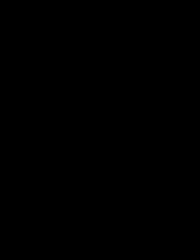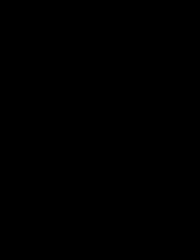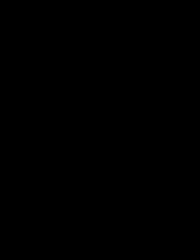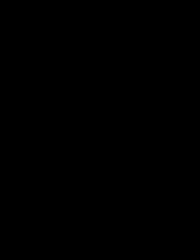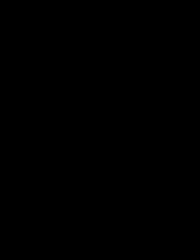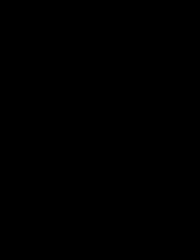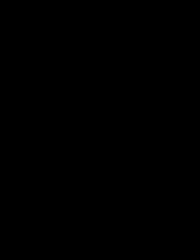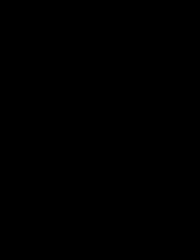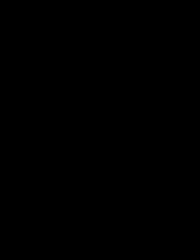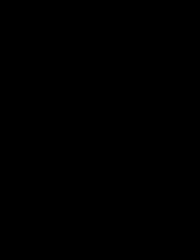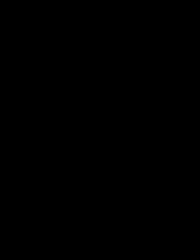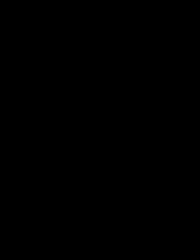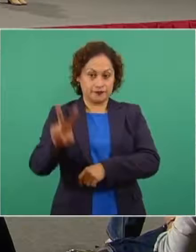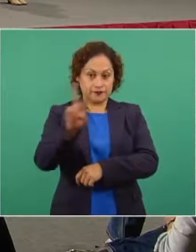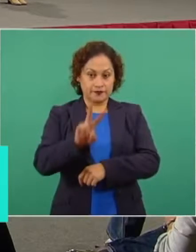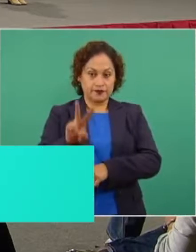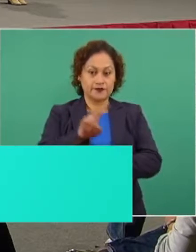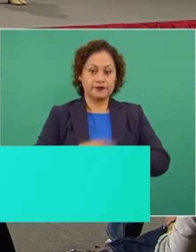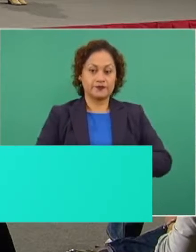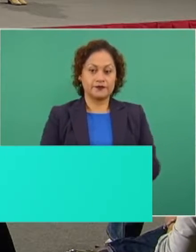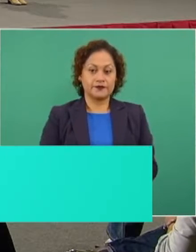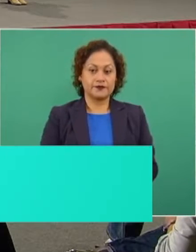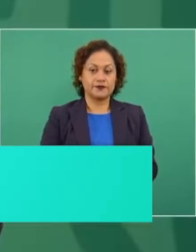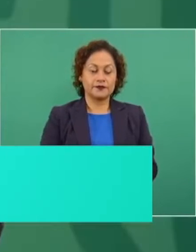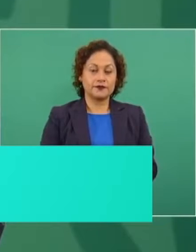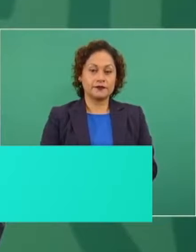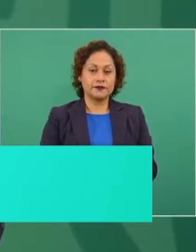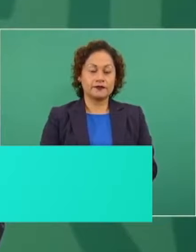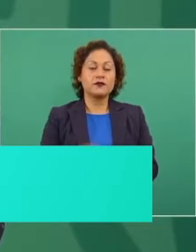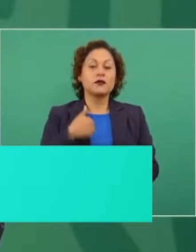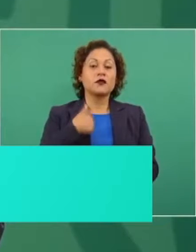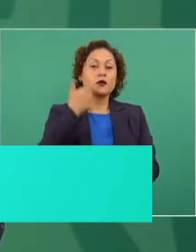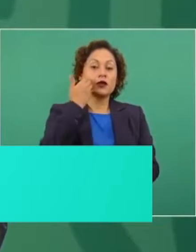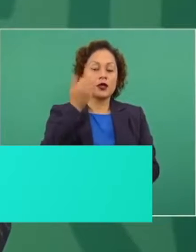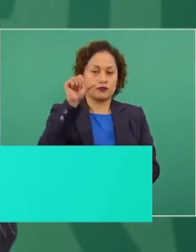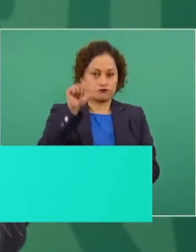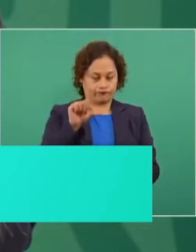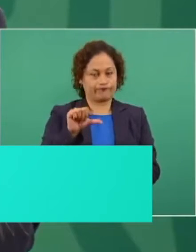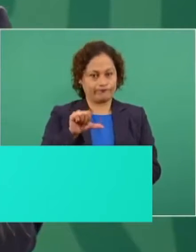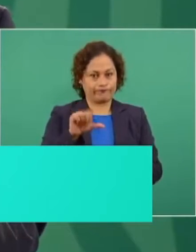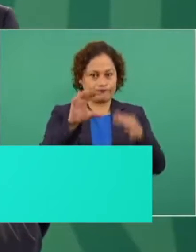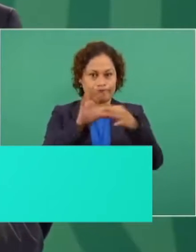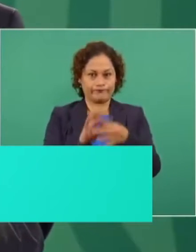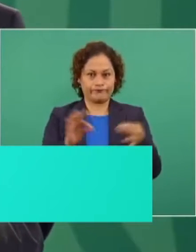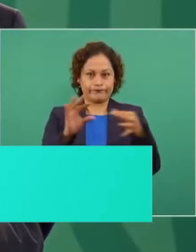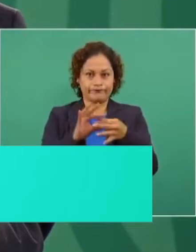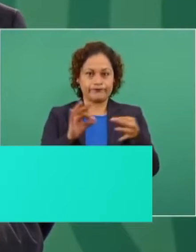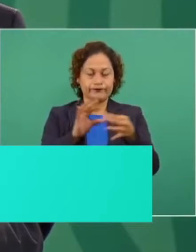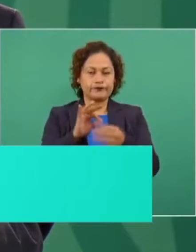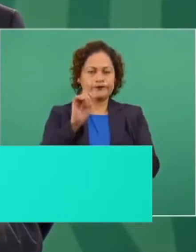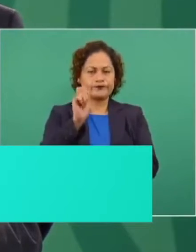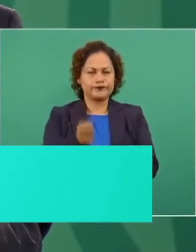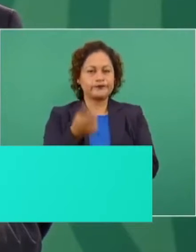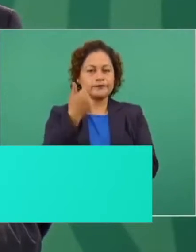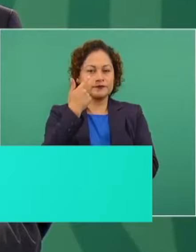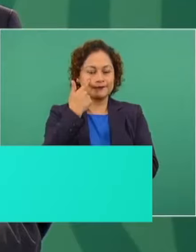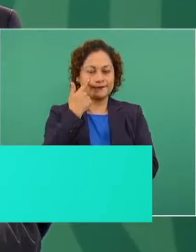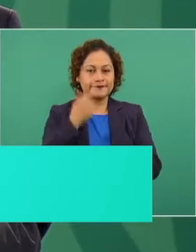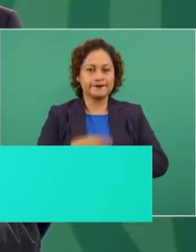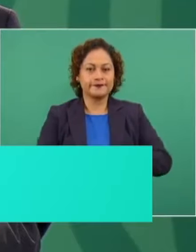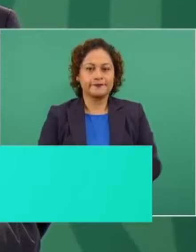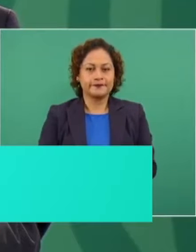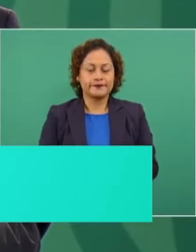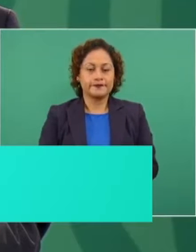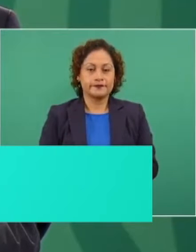se realizará en este estado. Aprovecho para comentarles que vamos a llevar a cabo